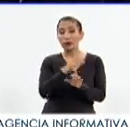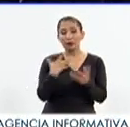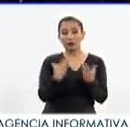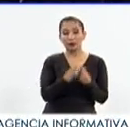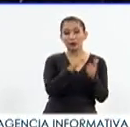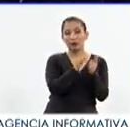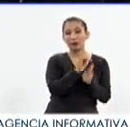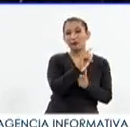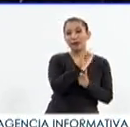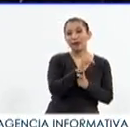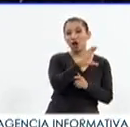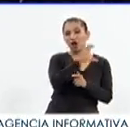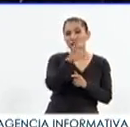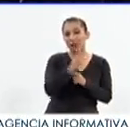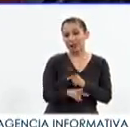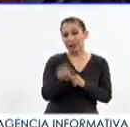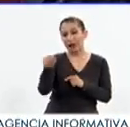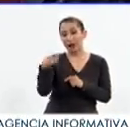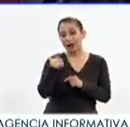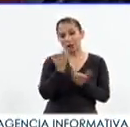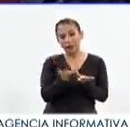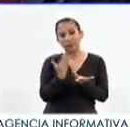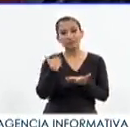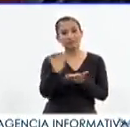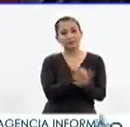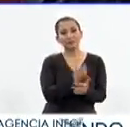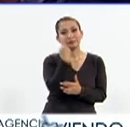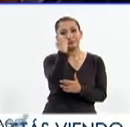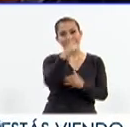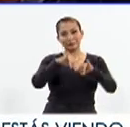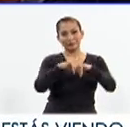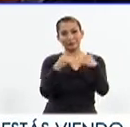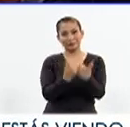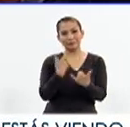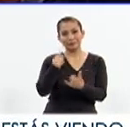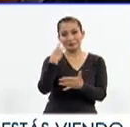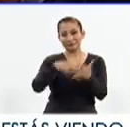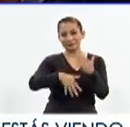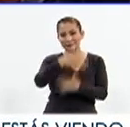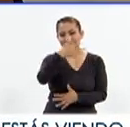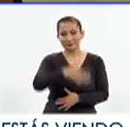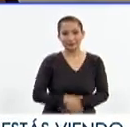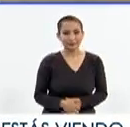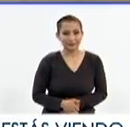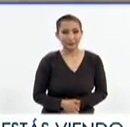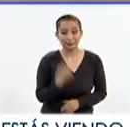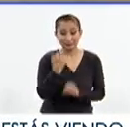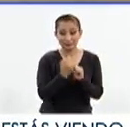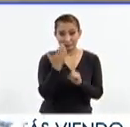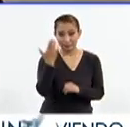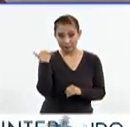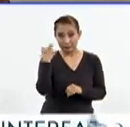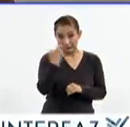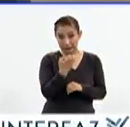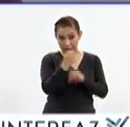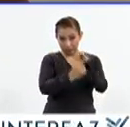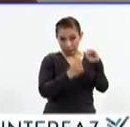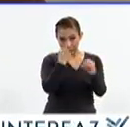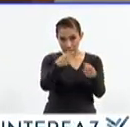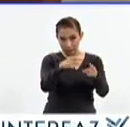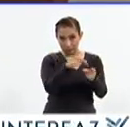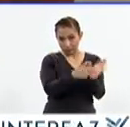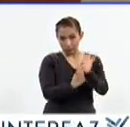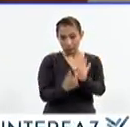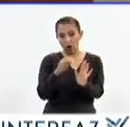con la Sinfónica Nacional de Costa Rica, con la cual lograron obtener uno de los premios en 2015. El año pasado, esta obra,